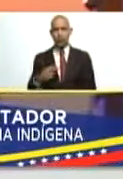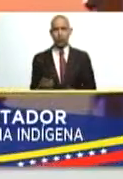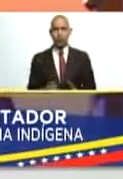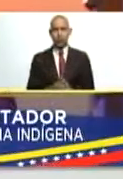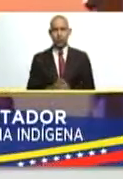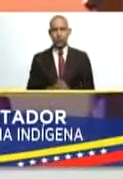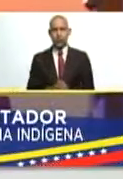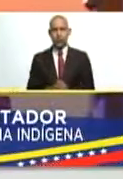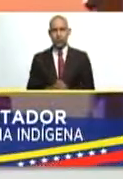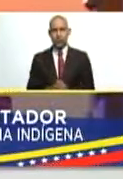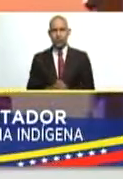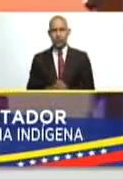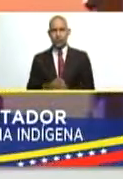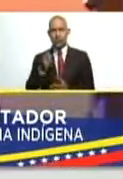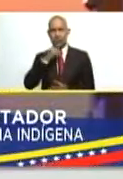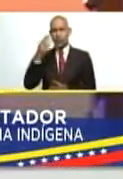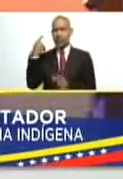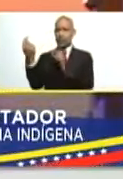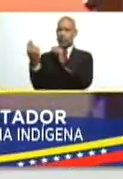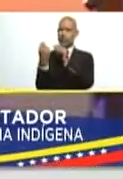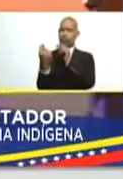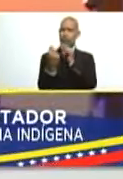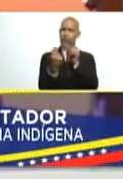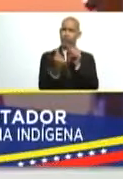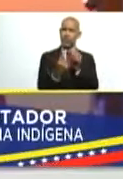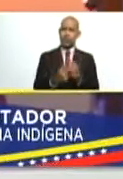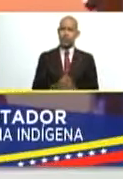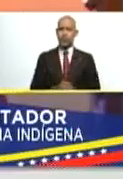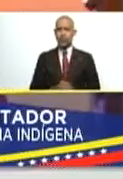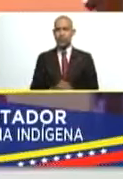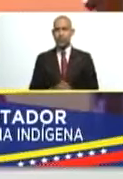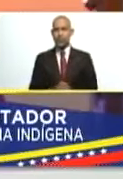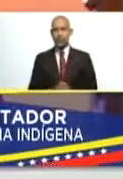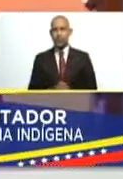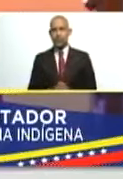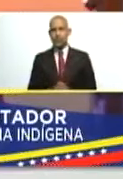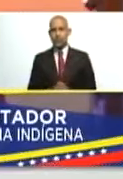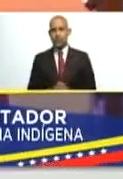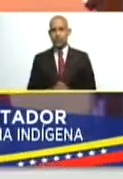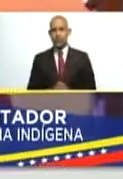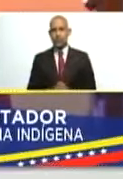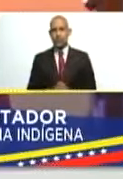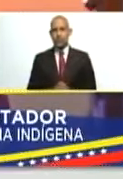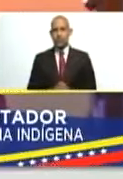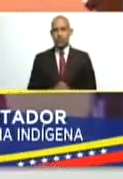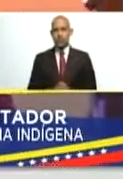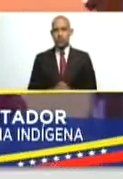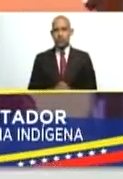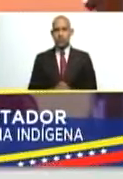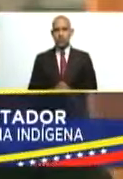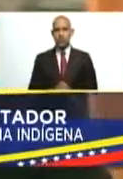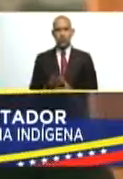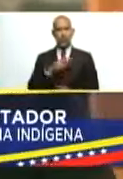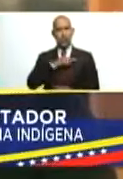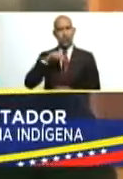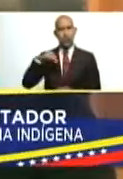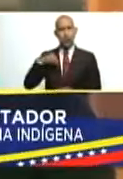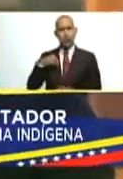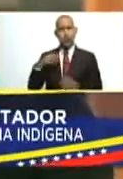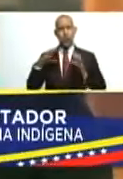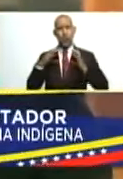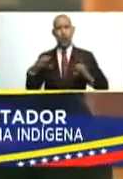El viejo debate que trajo Ernesto ahorita aquí. ¿Ah? Padre Numa, ¿somos un cuerpo con